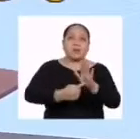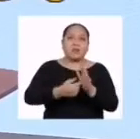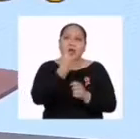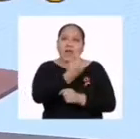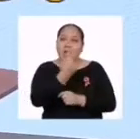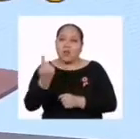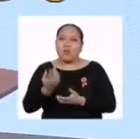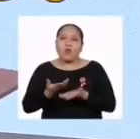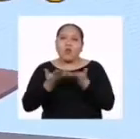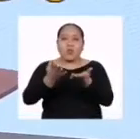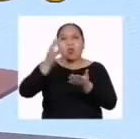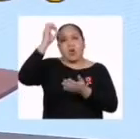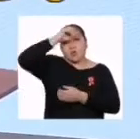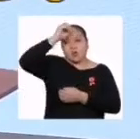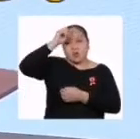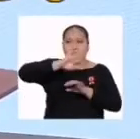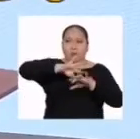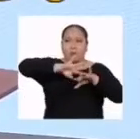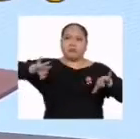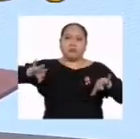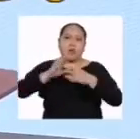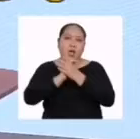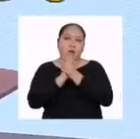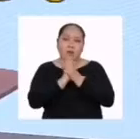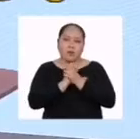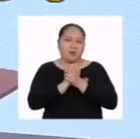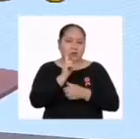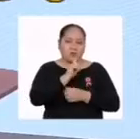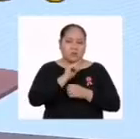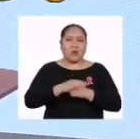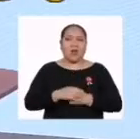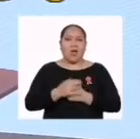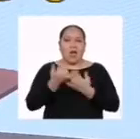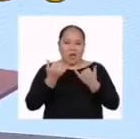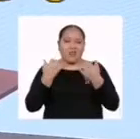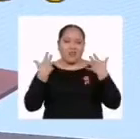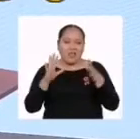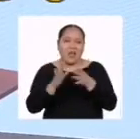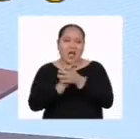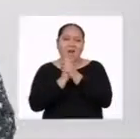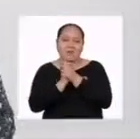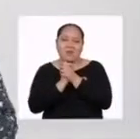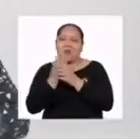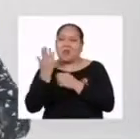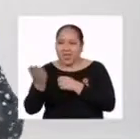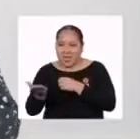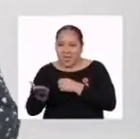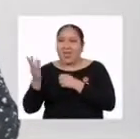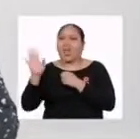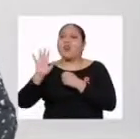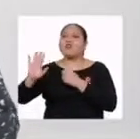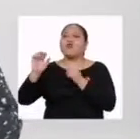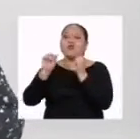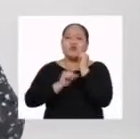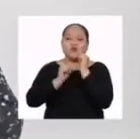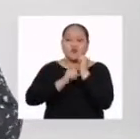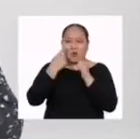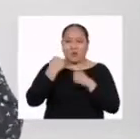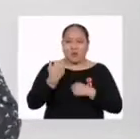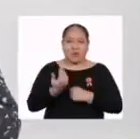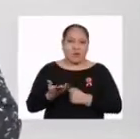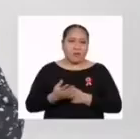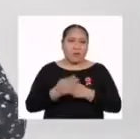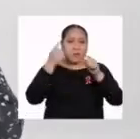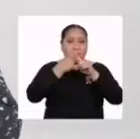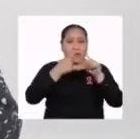Y no por eso dejamos de ser amigos. Sobre todo ahora que ya me amisté con ella y con su hermano. La diferencia de opiniones es también